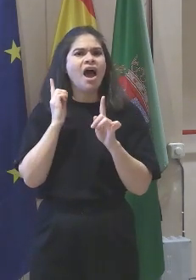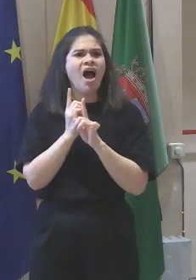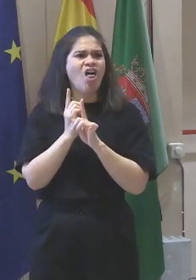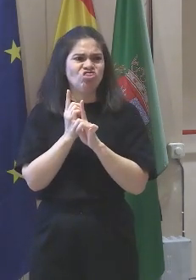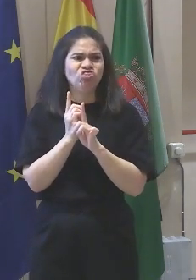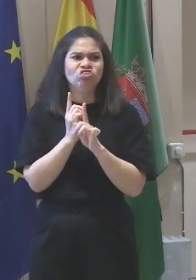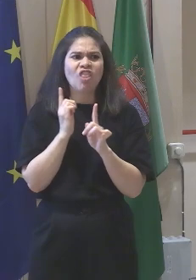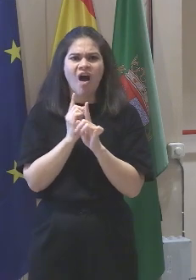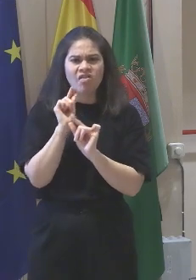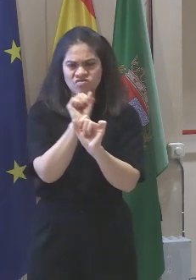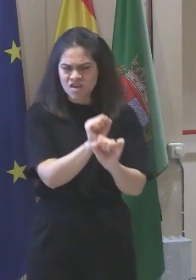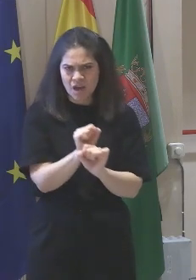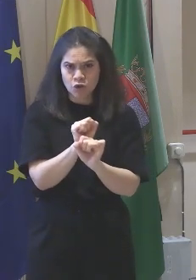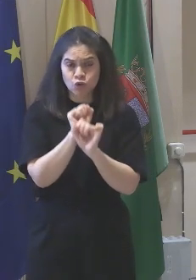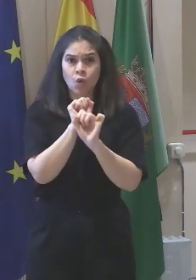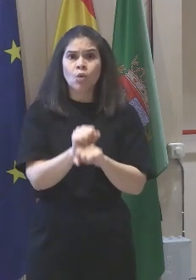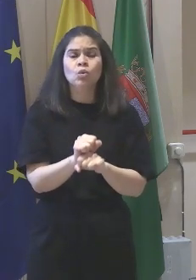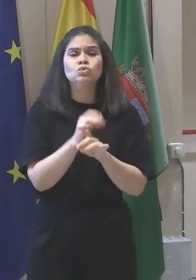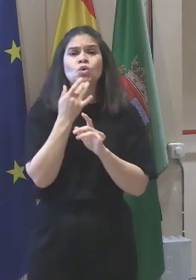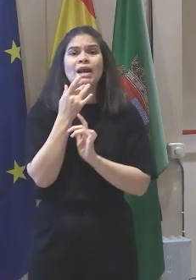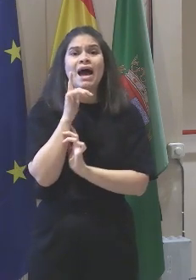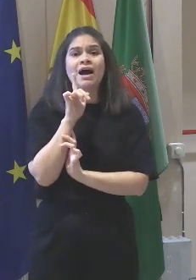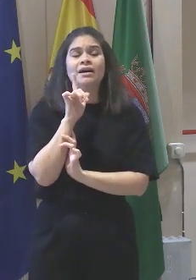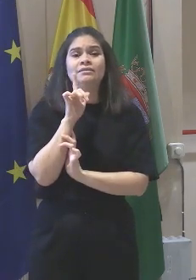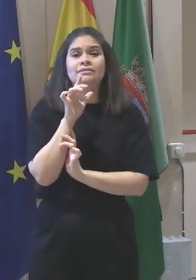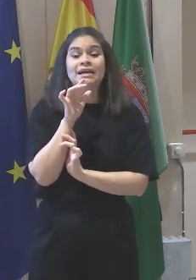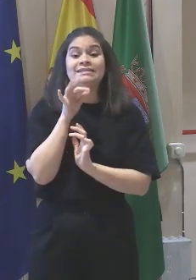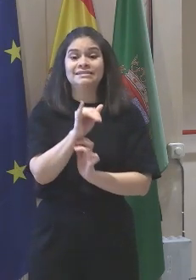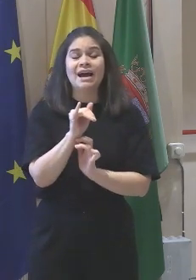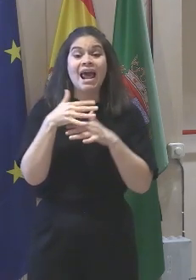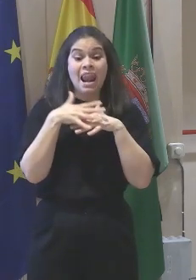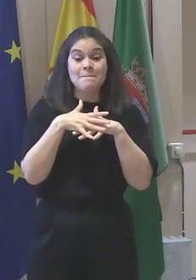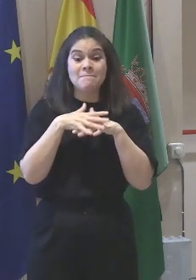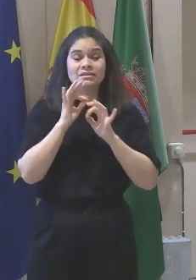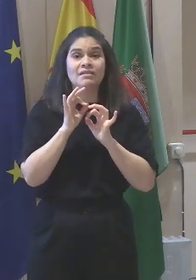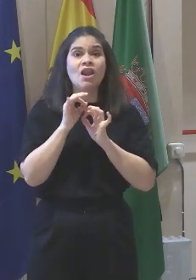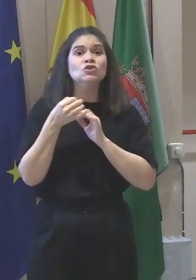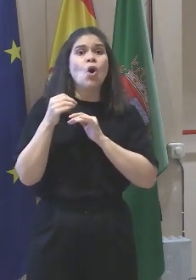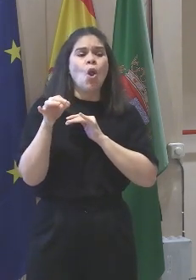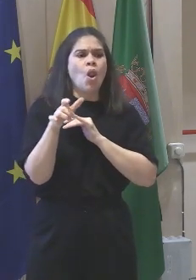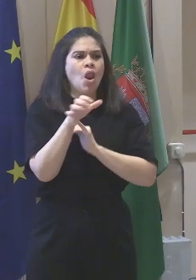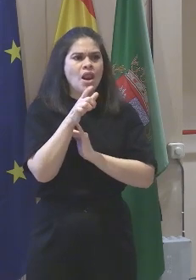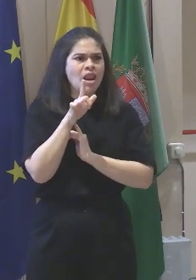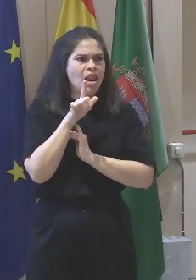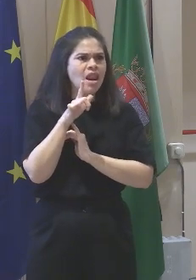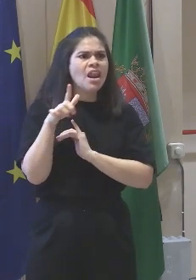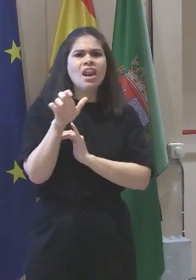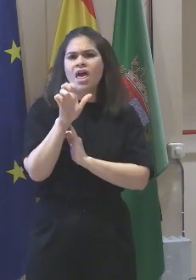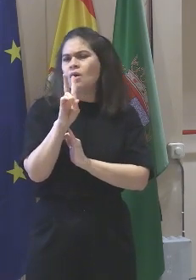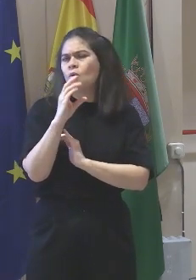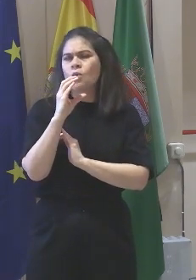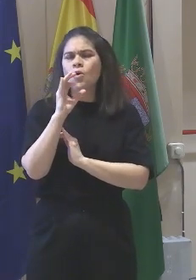el HLA de clase 2 se presenta en las membranas de los leucocitos. Y